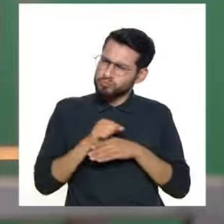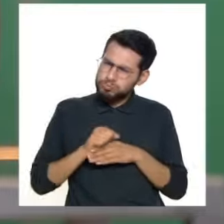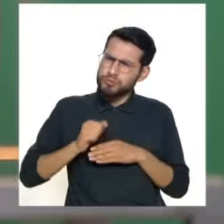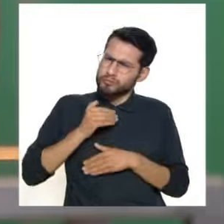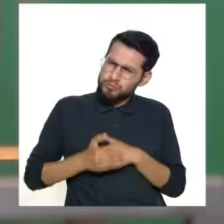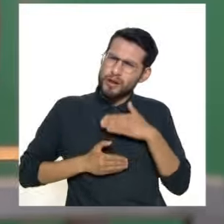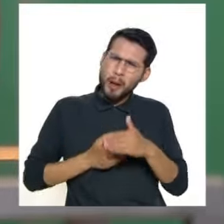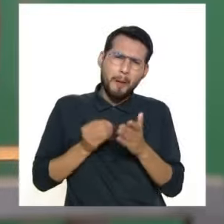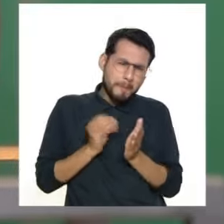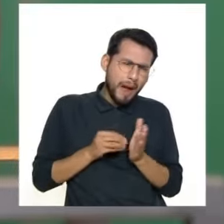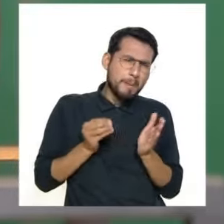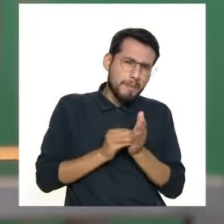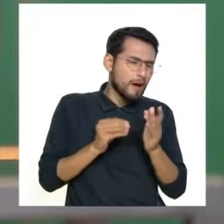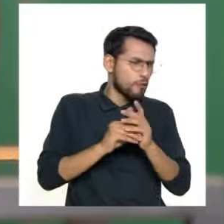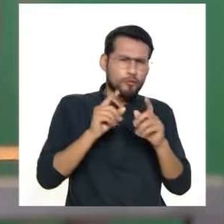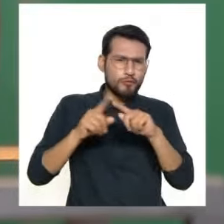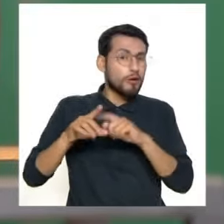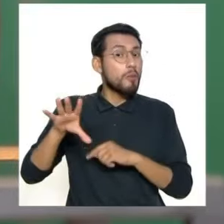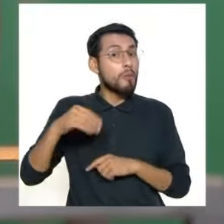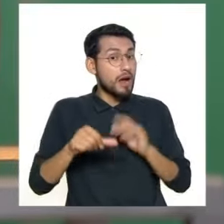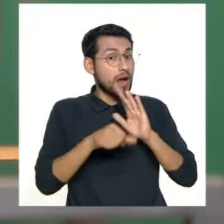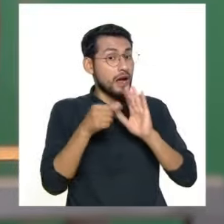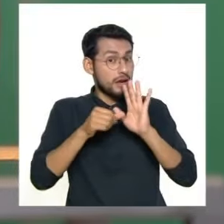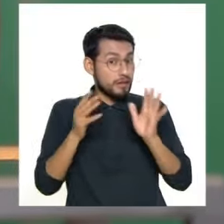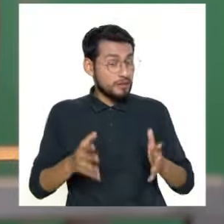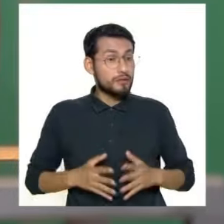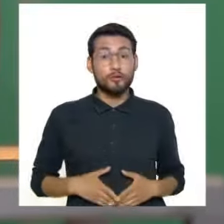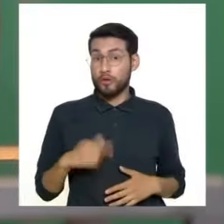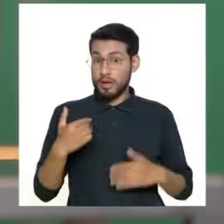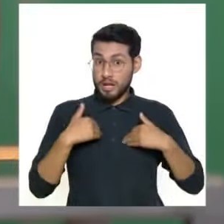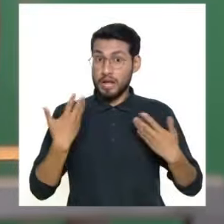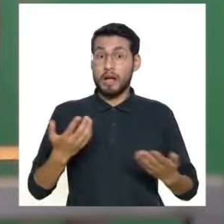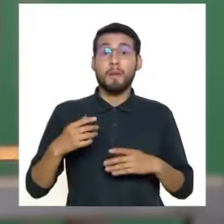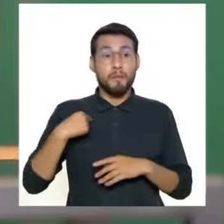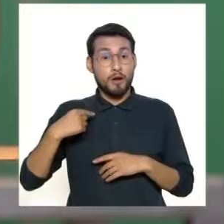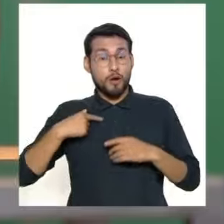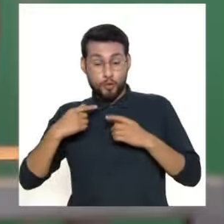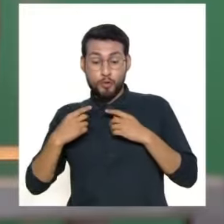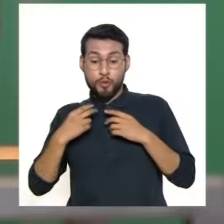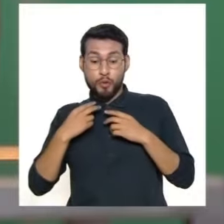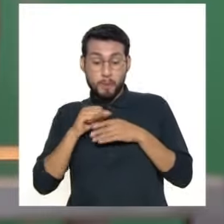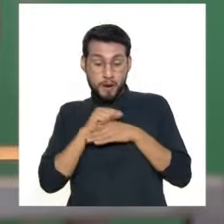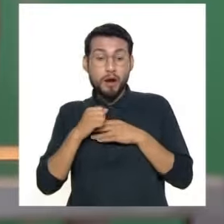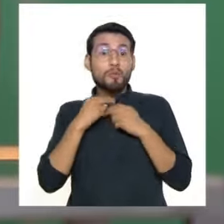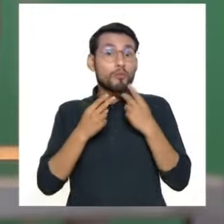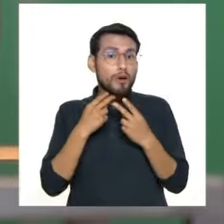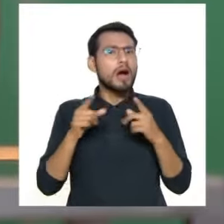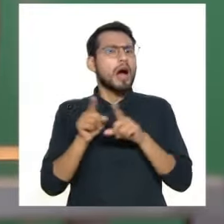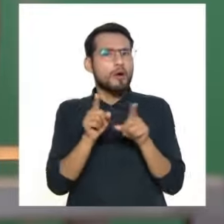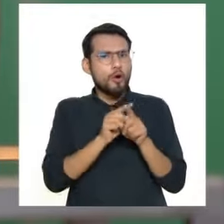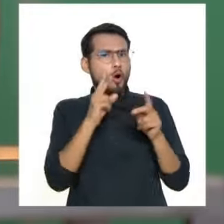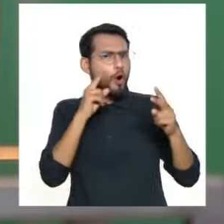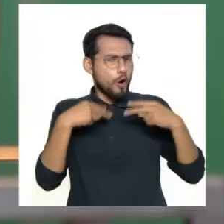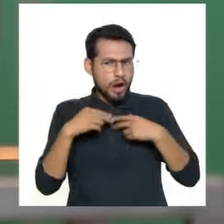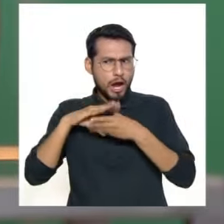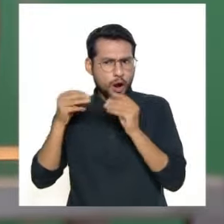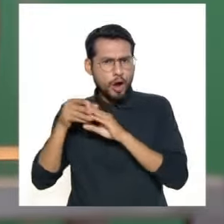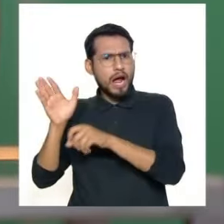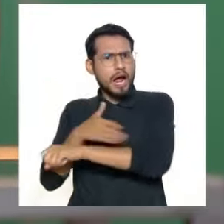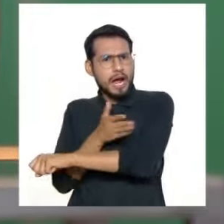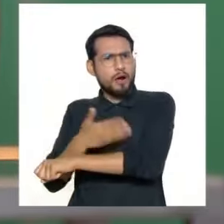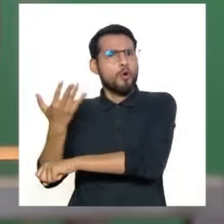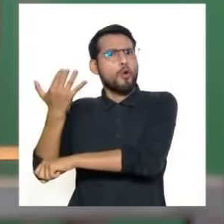más en los diferentes aspectos porque los artistas no solamente tenemos que entrenar nuestro instrumento si no tenemos que por supuesto conocer la historia de las